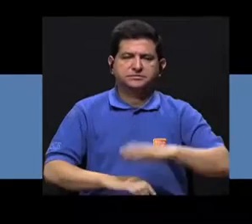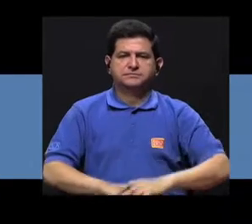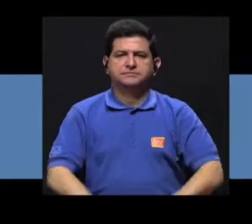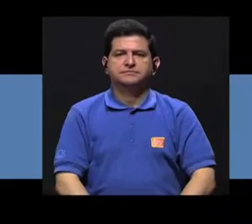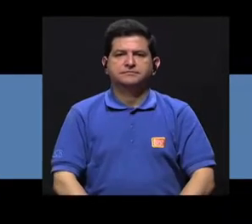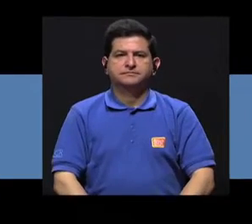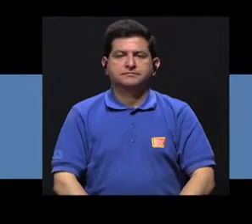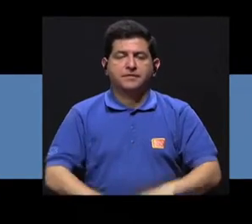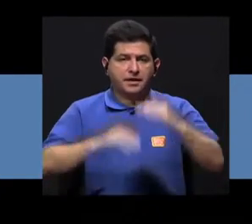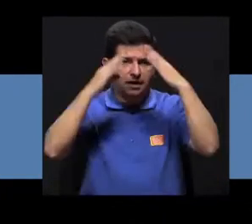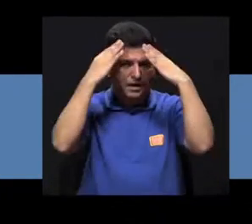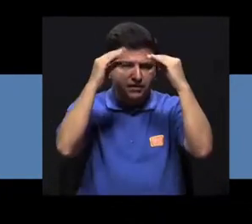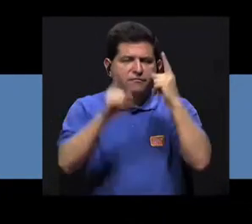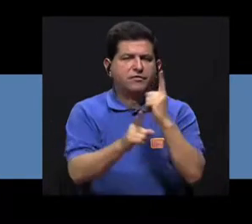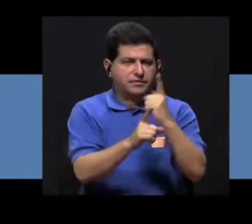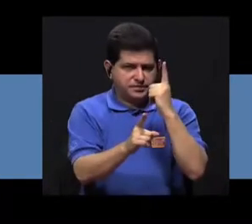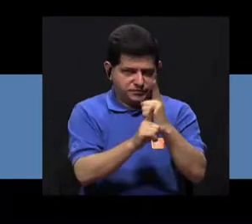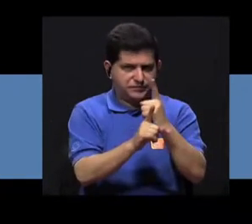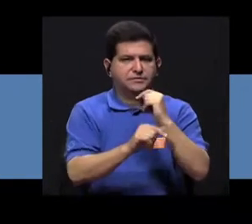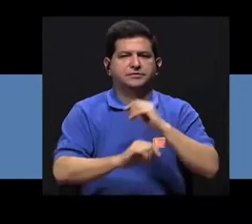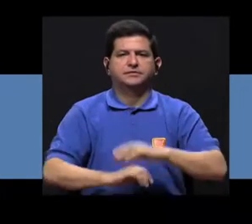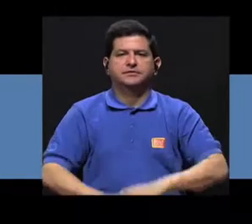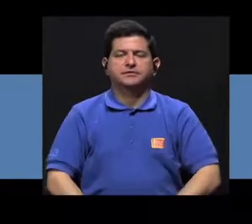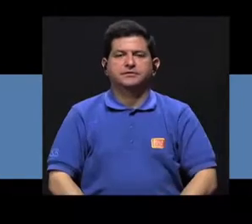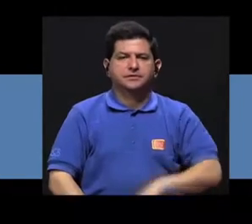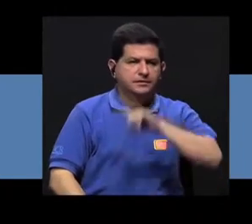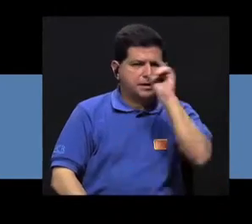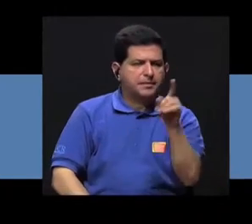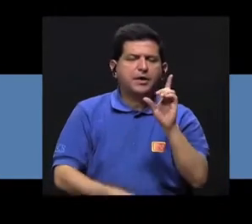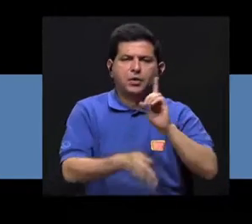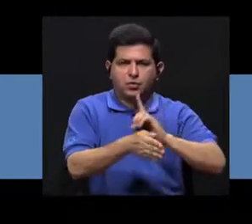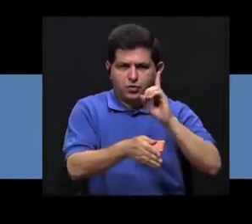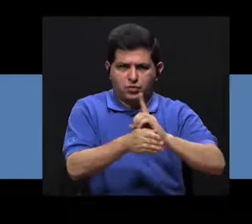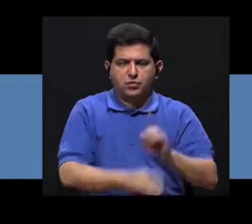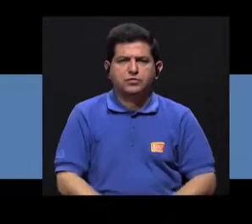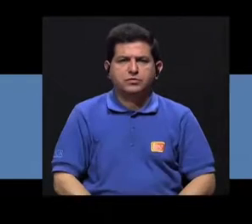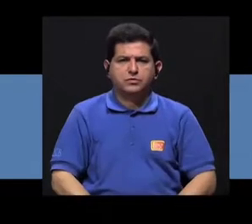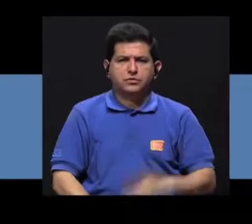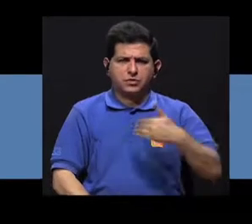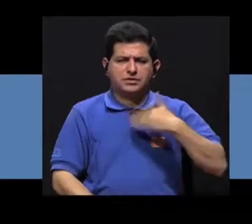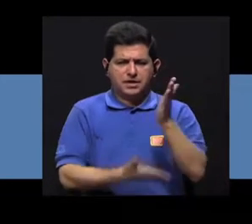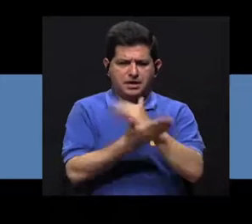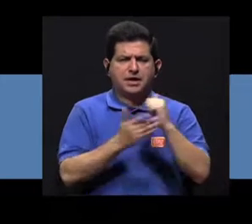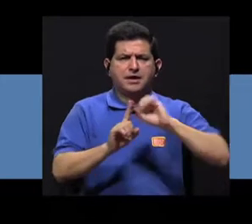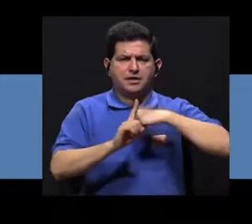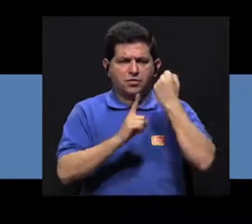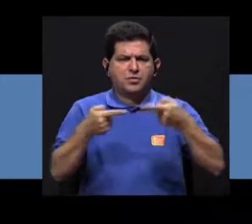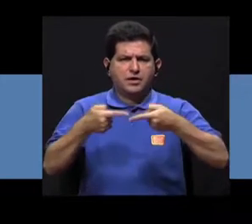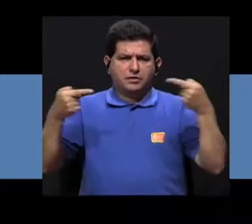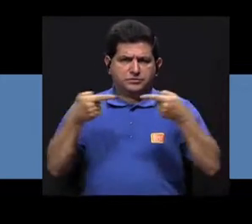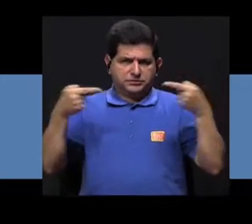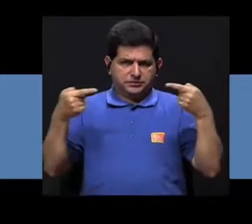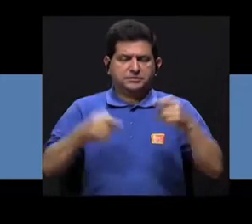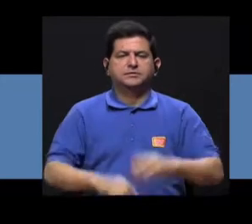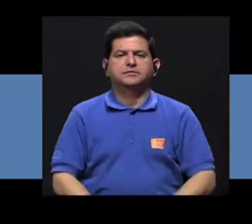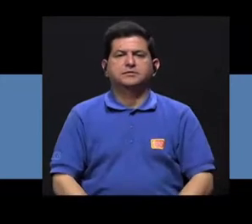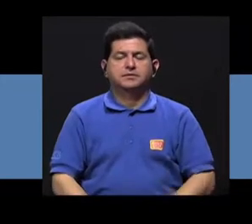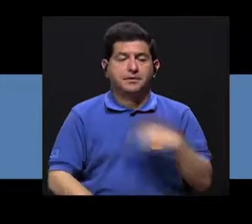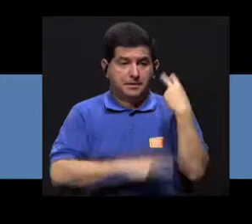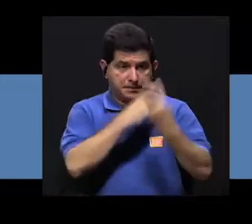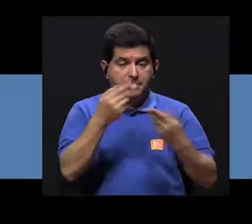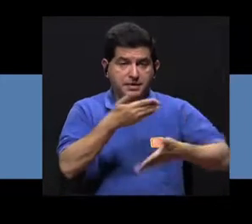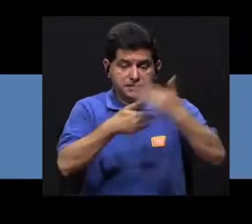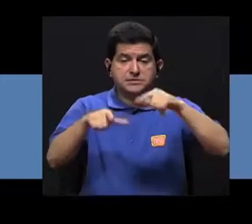recomendaciones infórmese adecuadamente consulte con su médico si existe alguna contraindicación